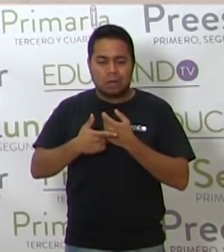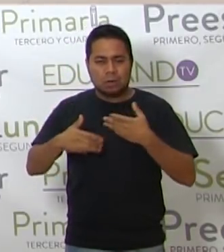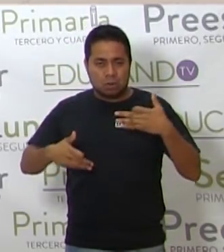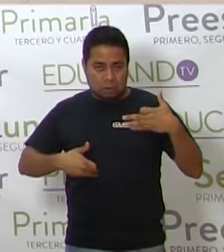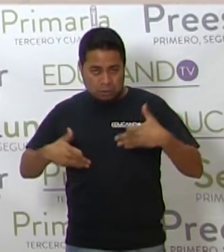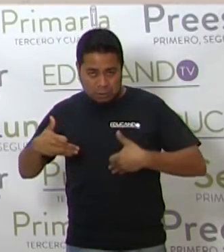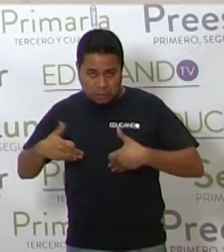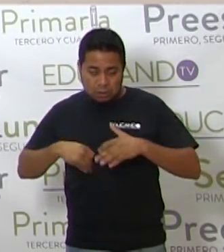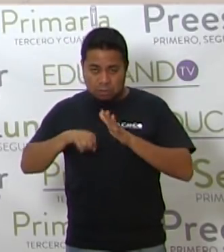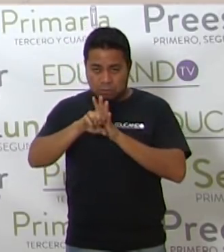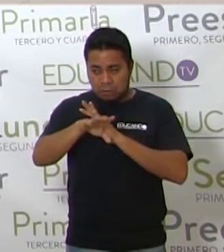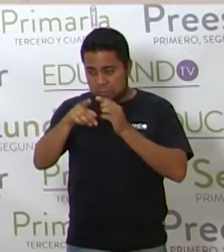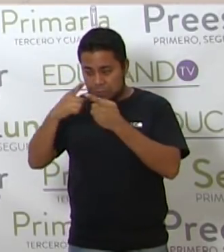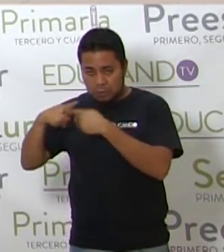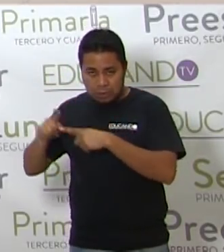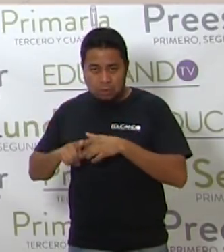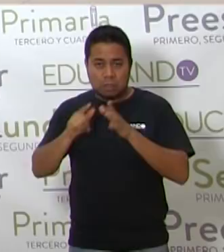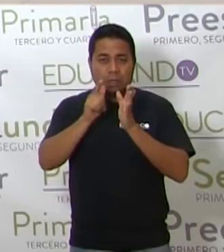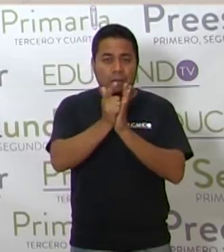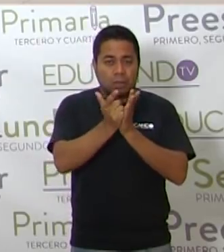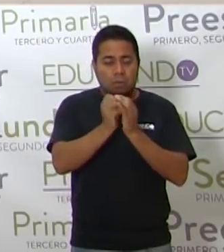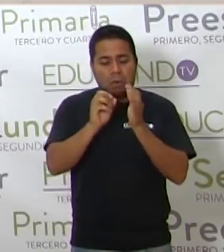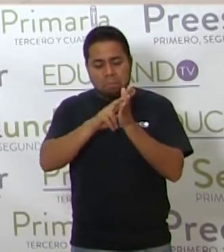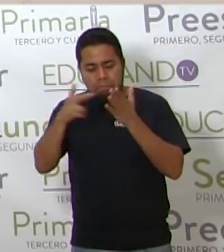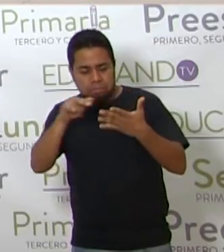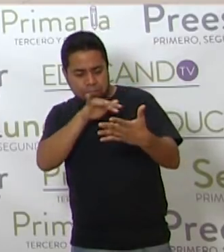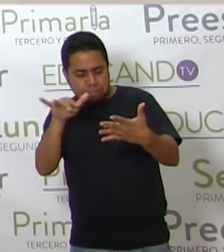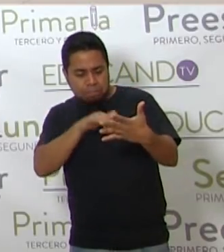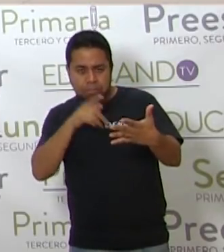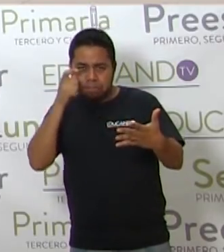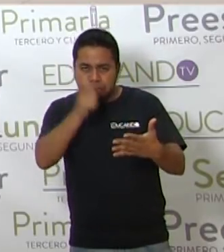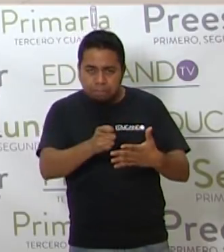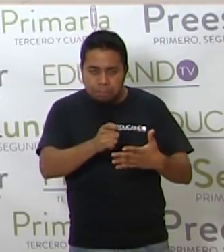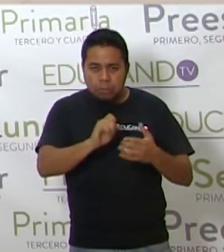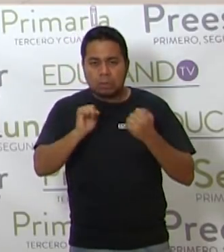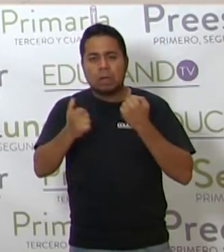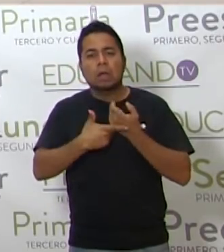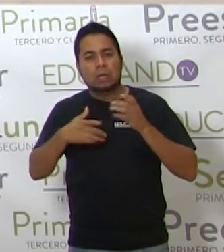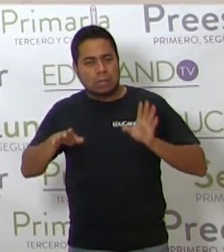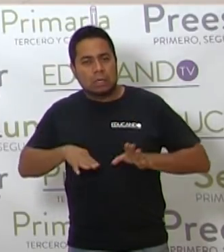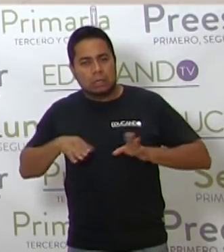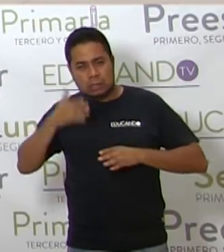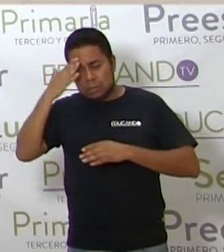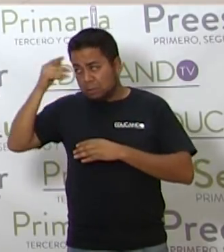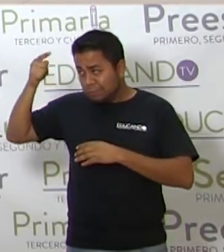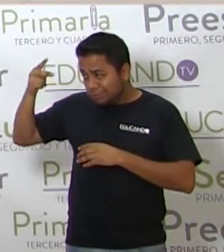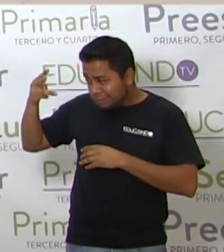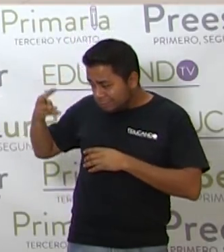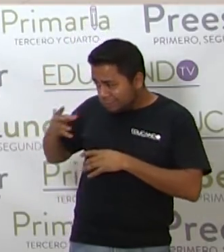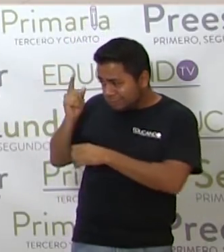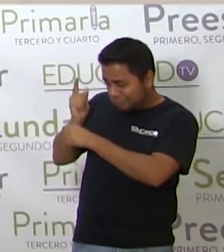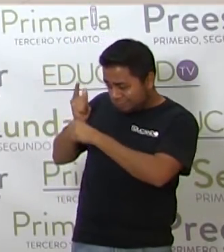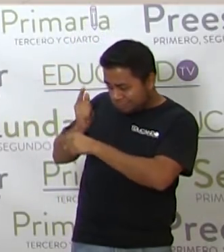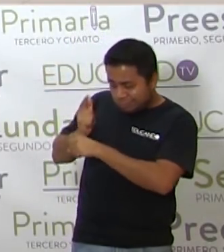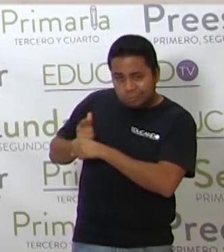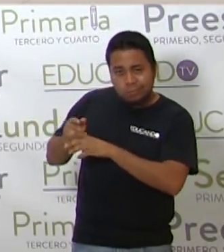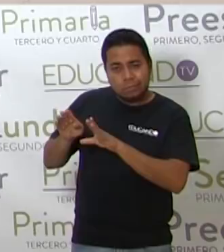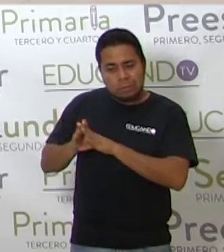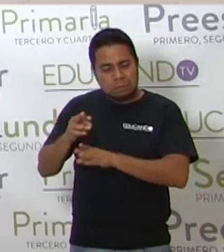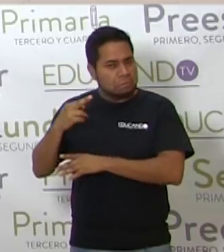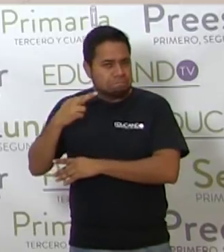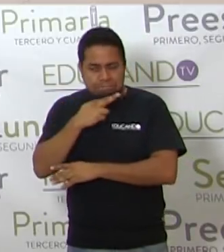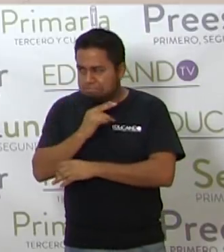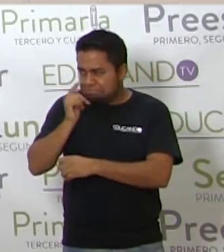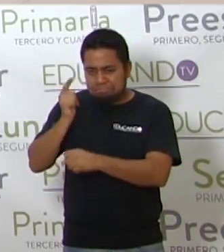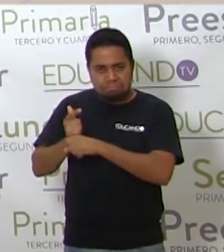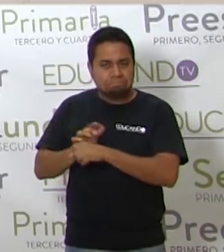en lo que son diferentes libros o revistas, tengas en cuenta cada una de las características y puedas identificar de forma clara y